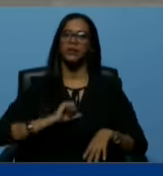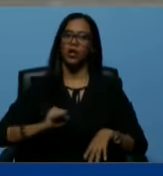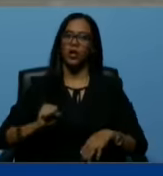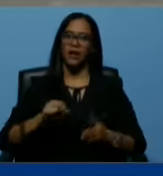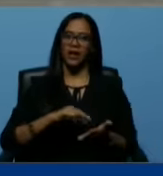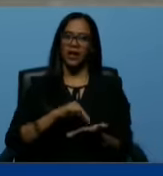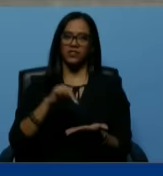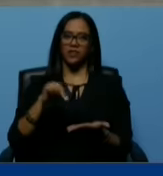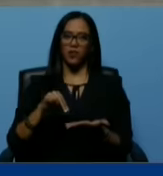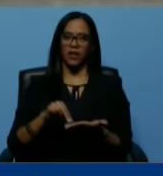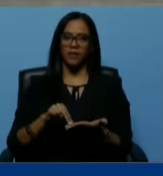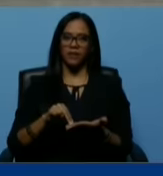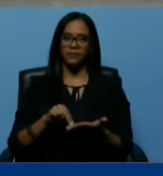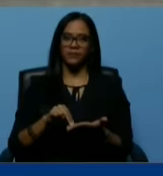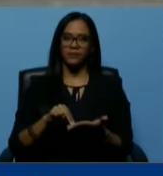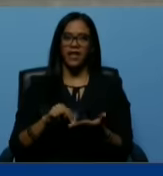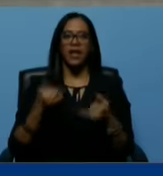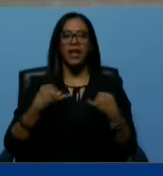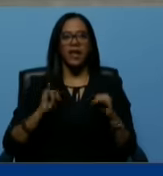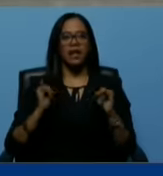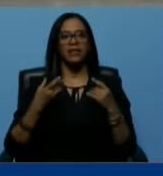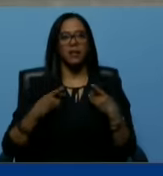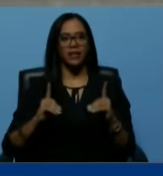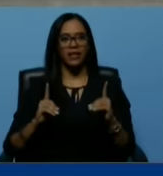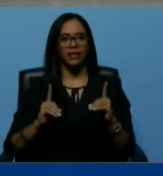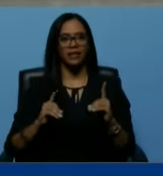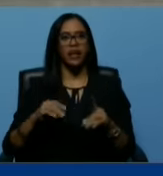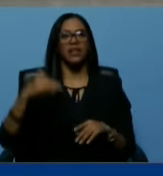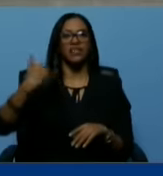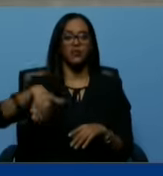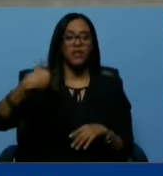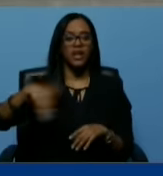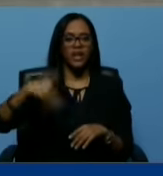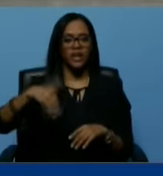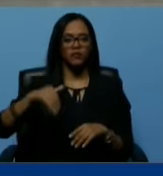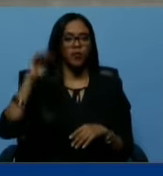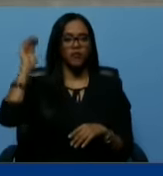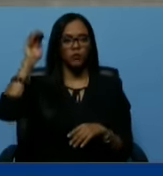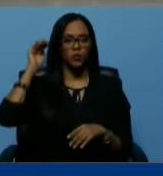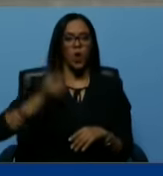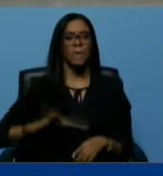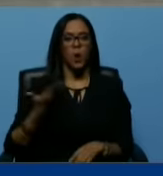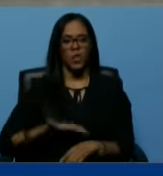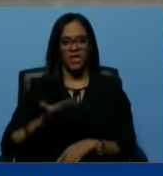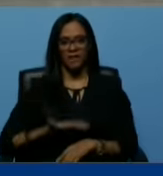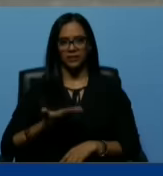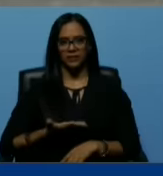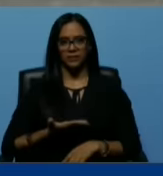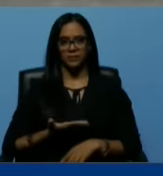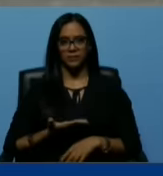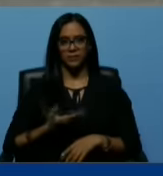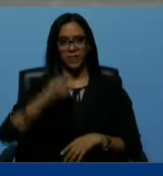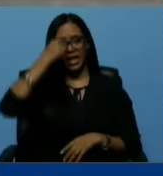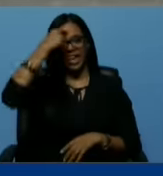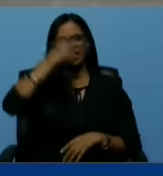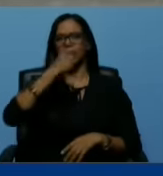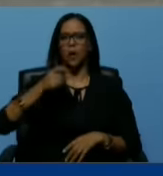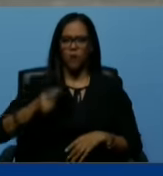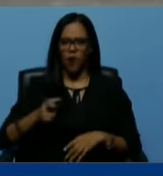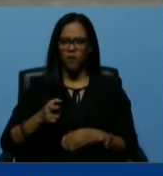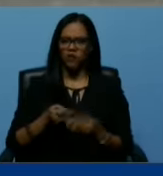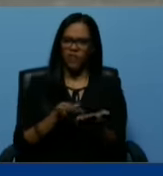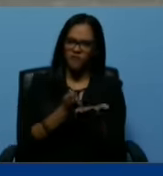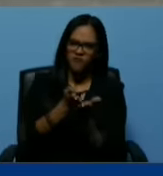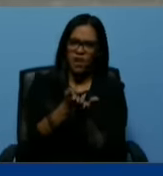nacional, la independencia y su derecho al futuro, que es lo más importante. Este pueblo está restiado defendiendo